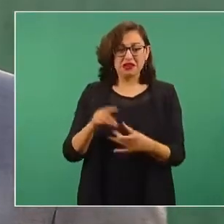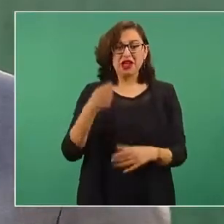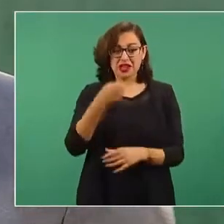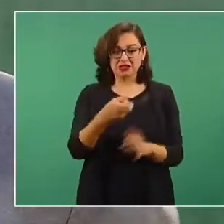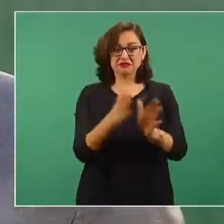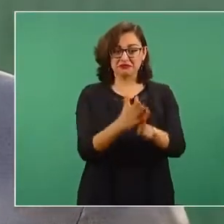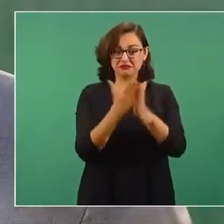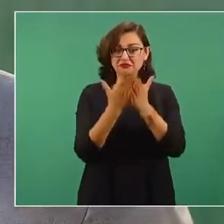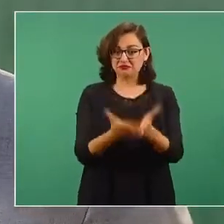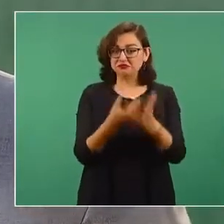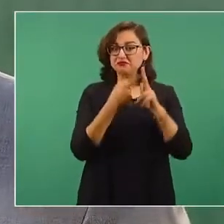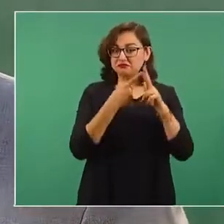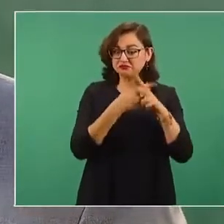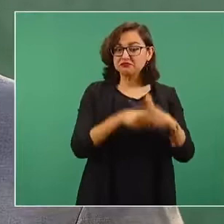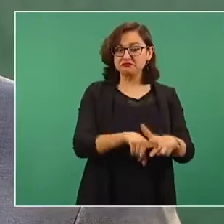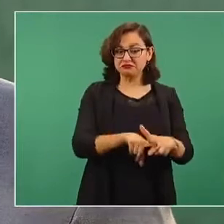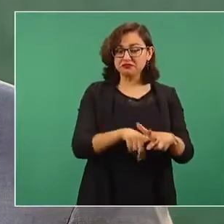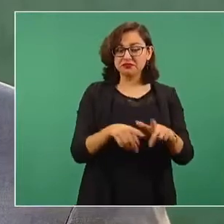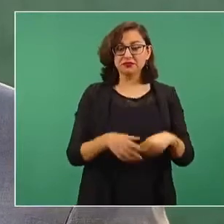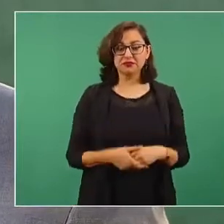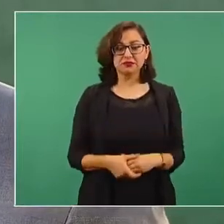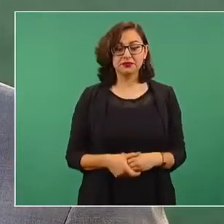el libro. Bueno,